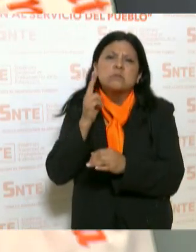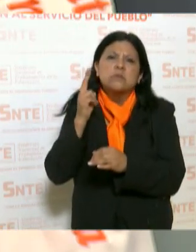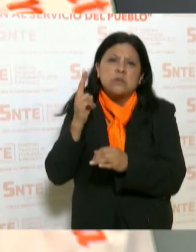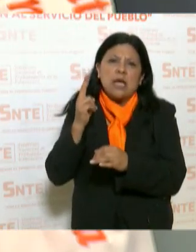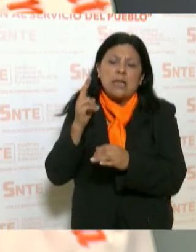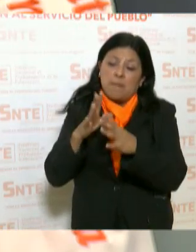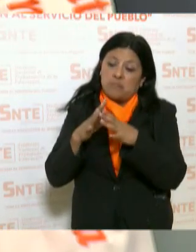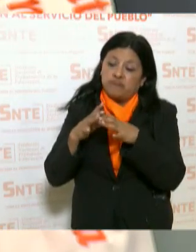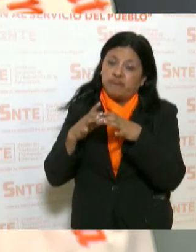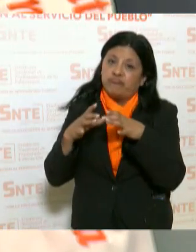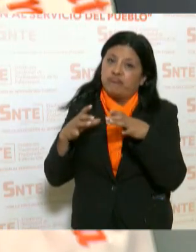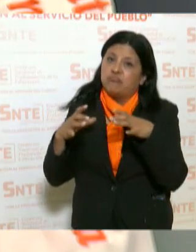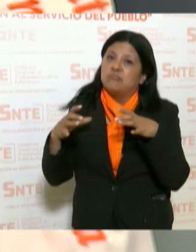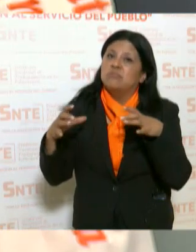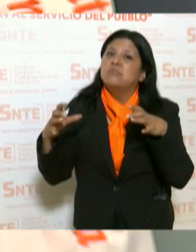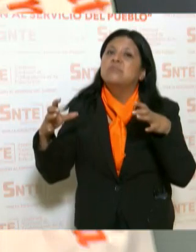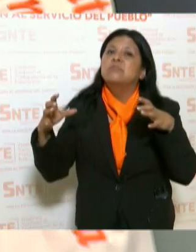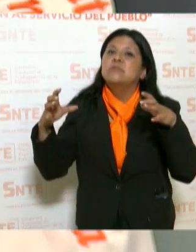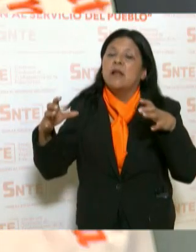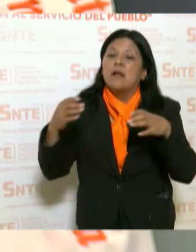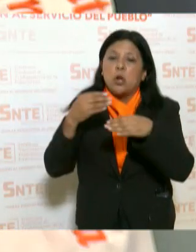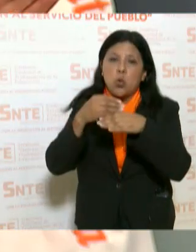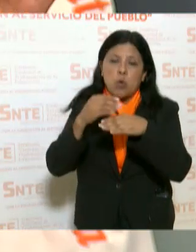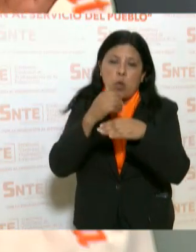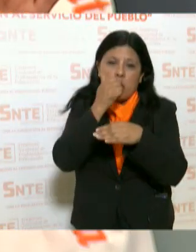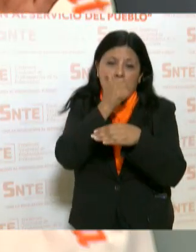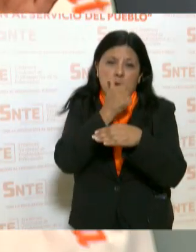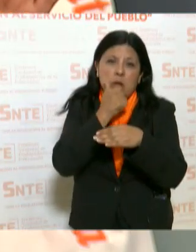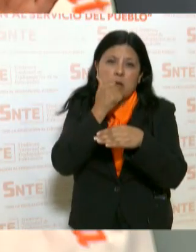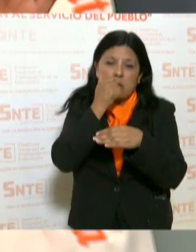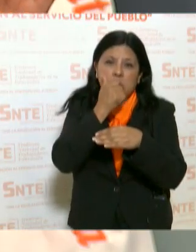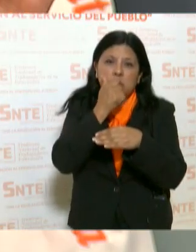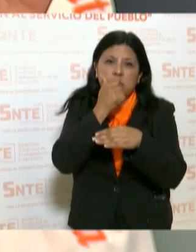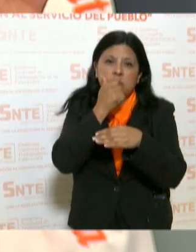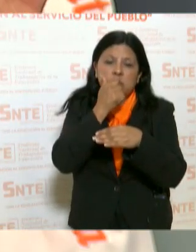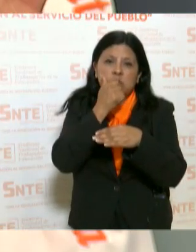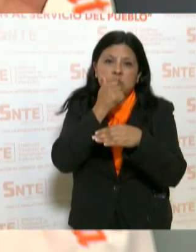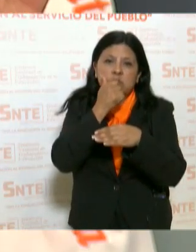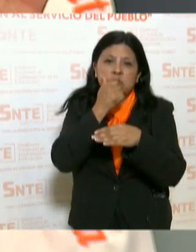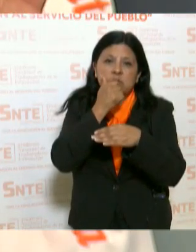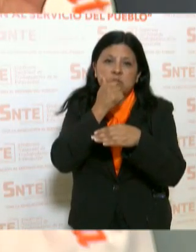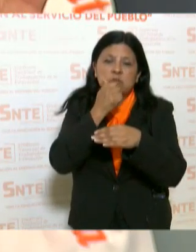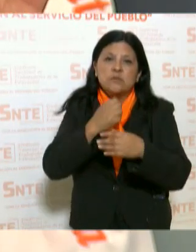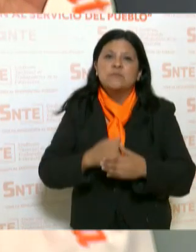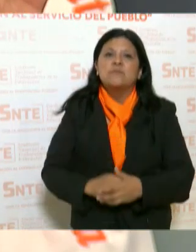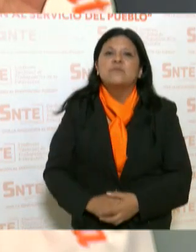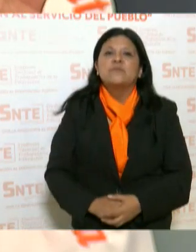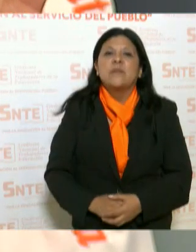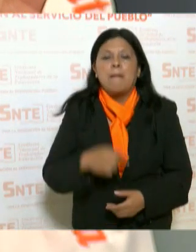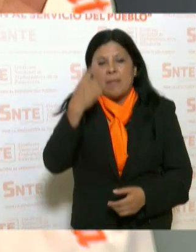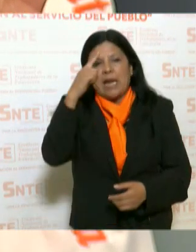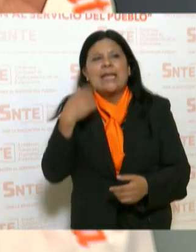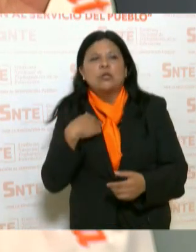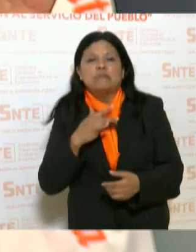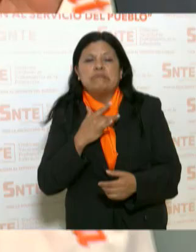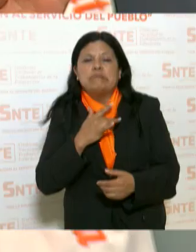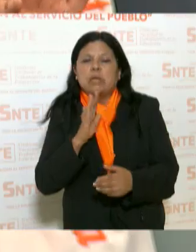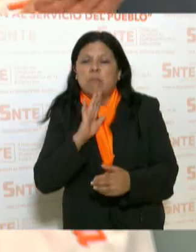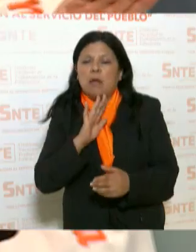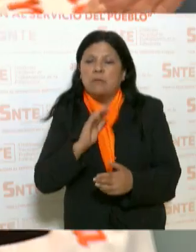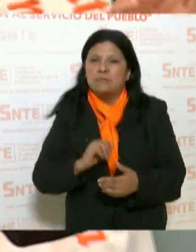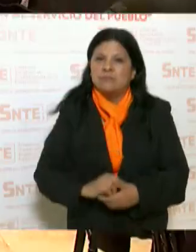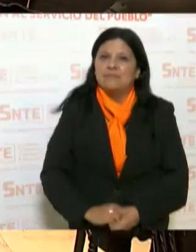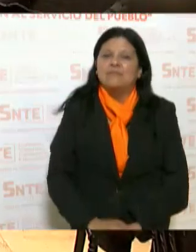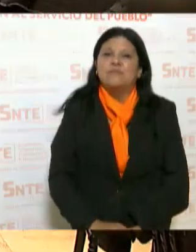en cuanto a número de alumnos, igual que el Politécnico, para que no se vaya a sentir aquí mi maestro.